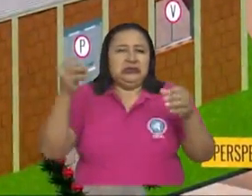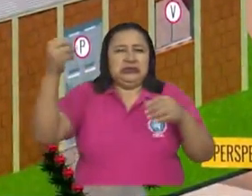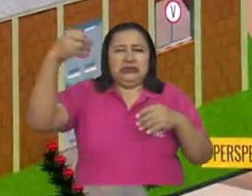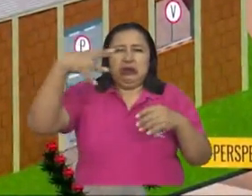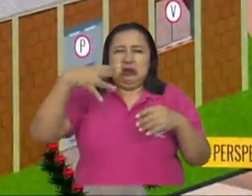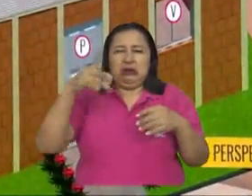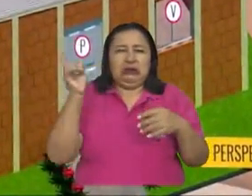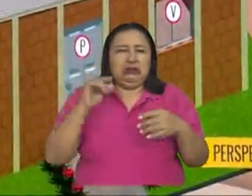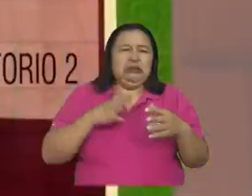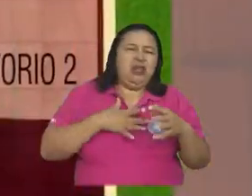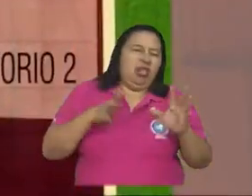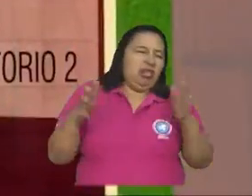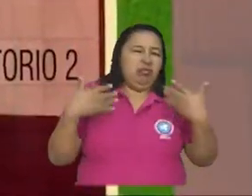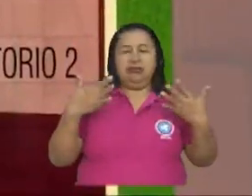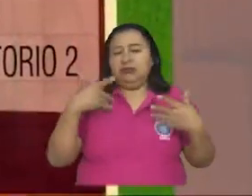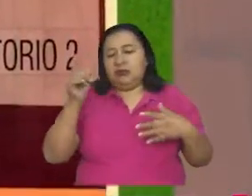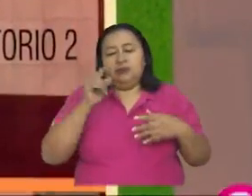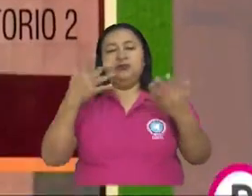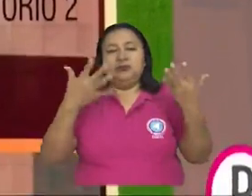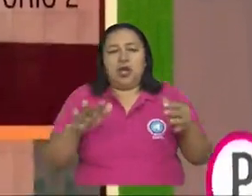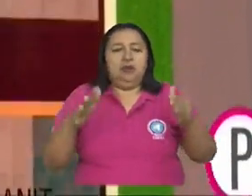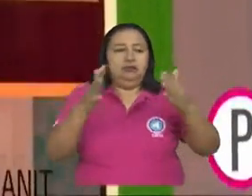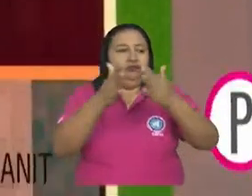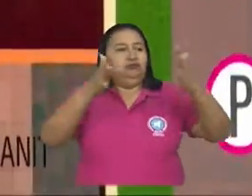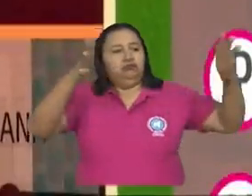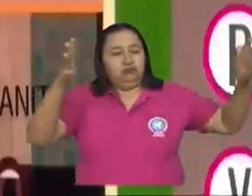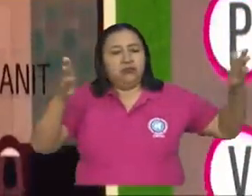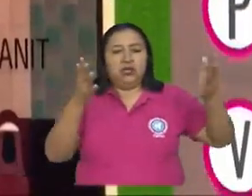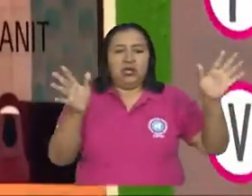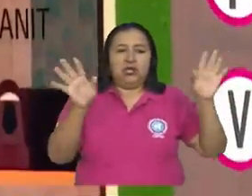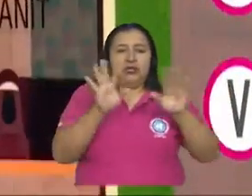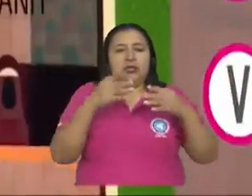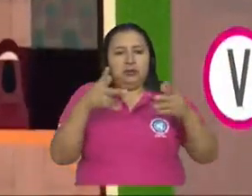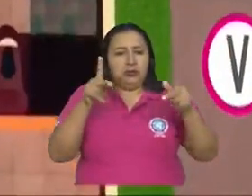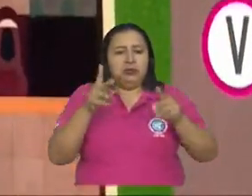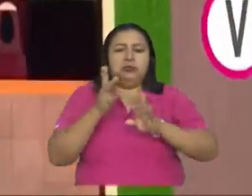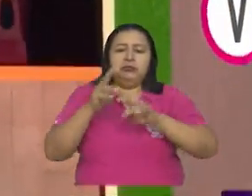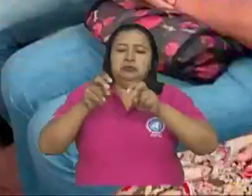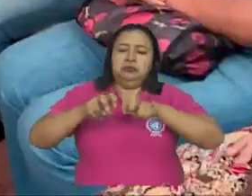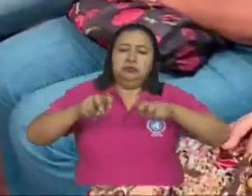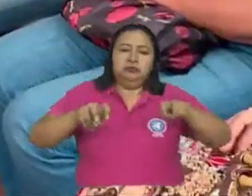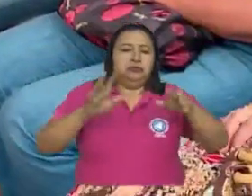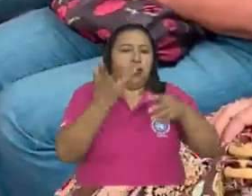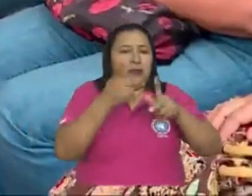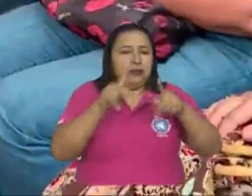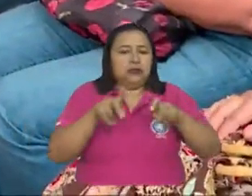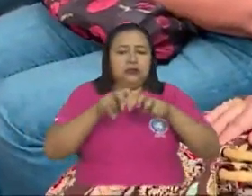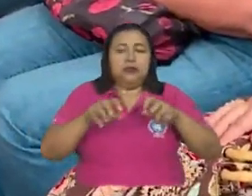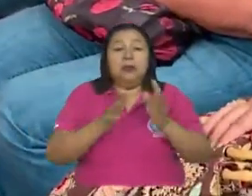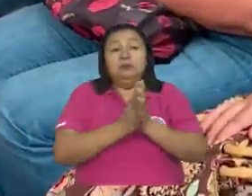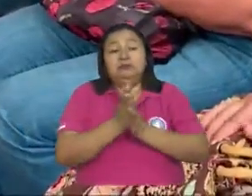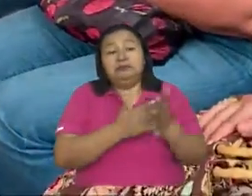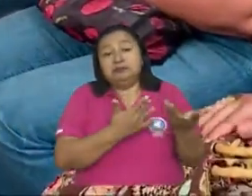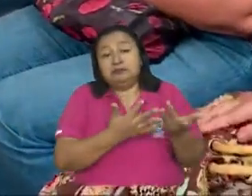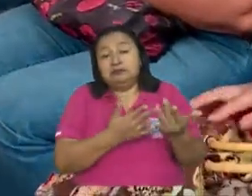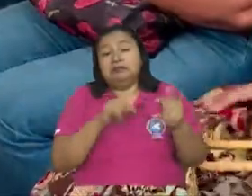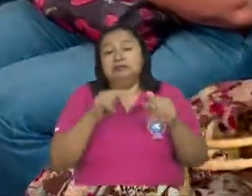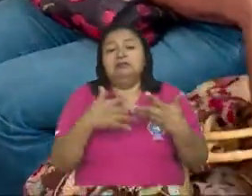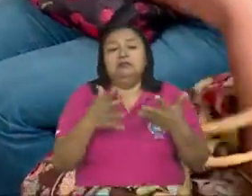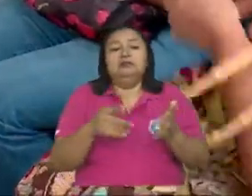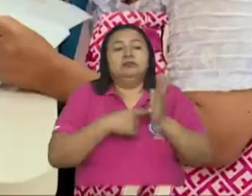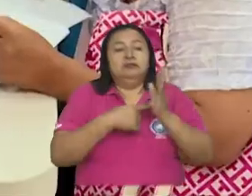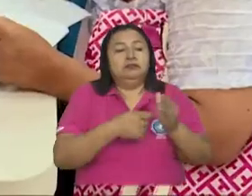aquella incomodidad, ¿no? Un salón grande, espacioso, aire acondicionado, todo el mundo sentado, tranquilo,